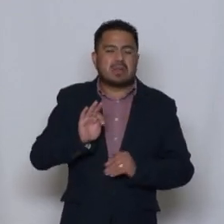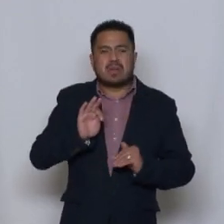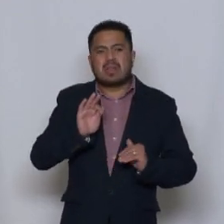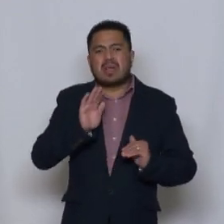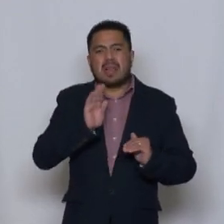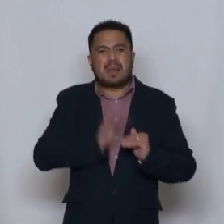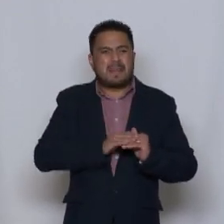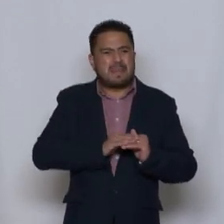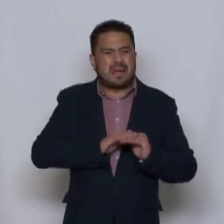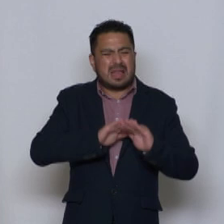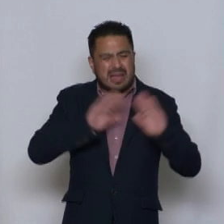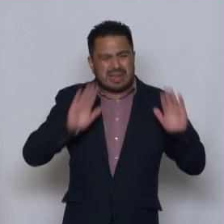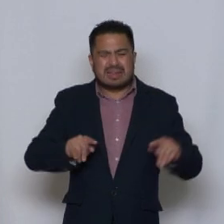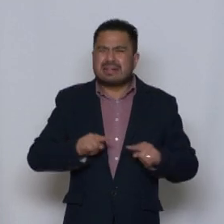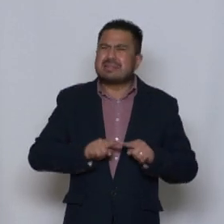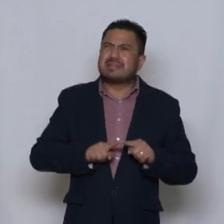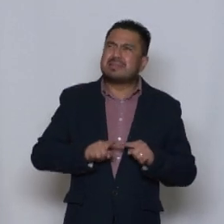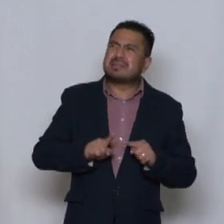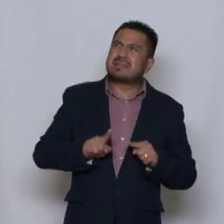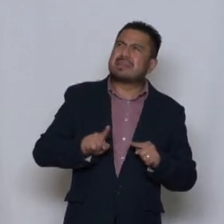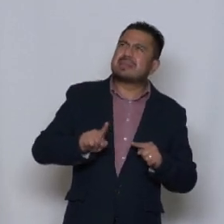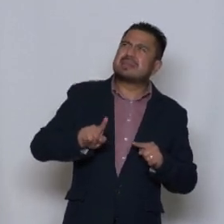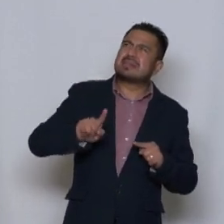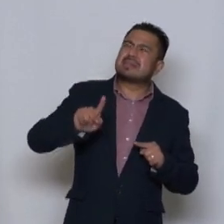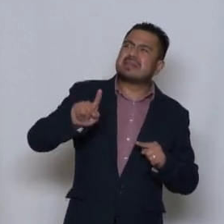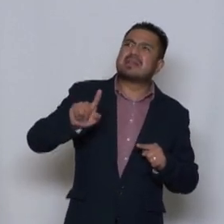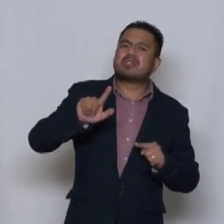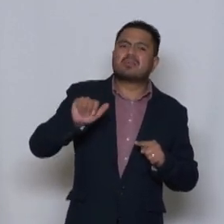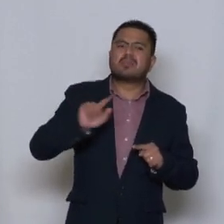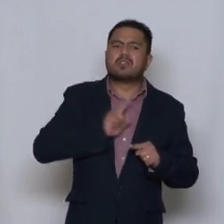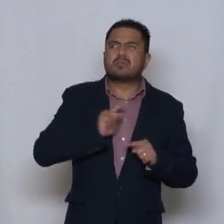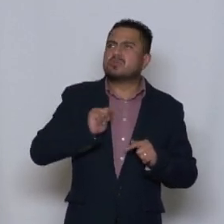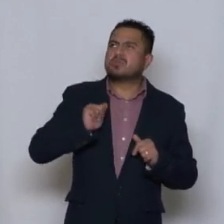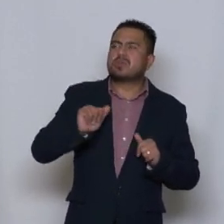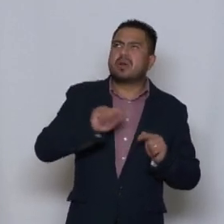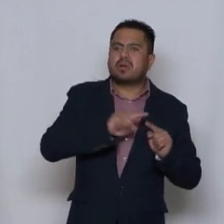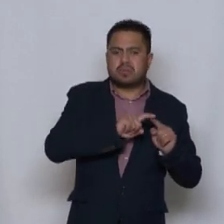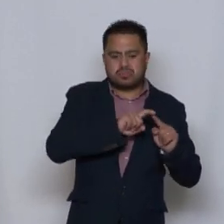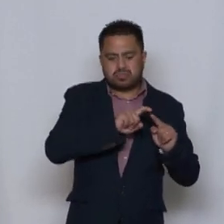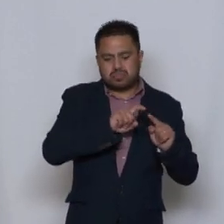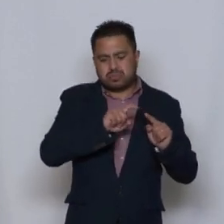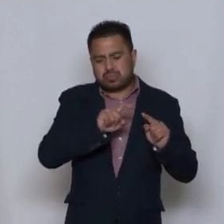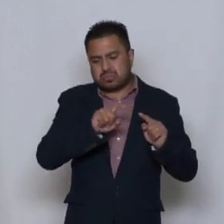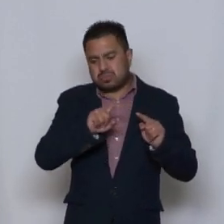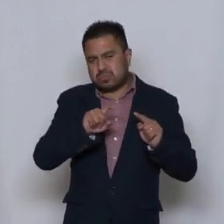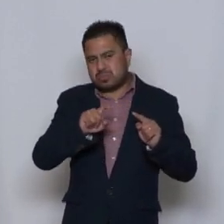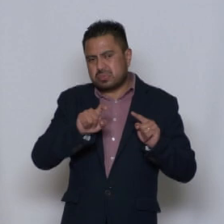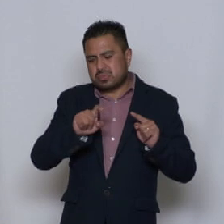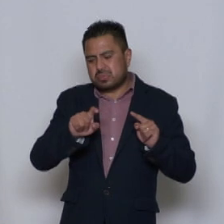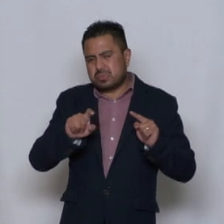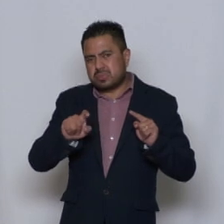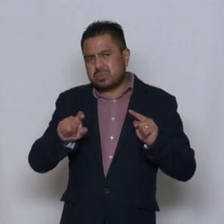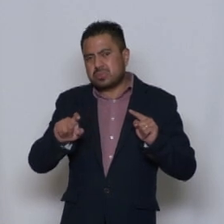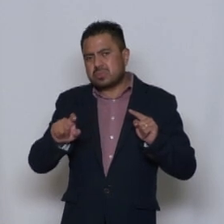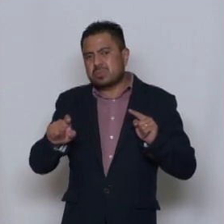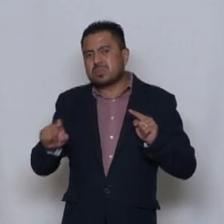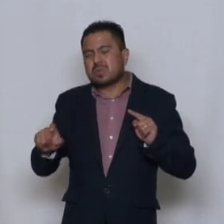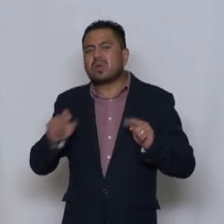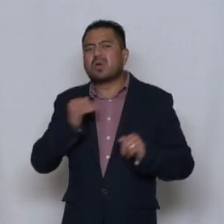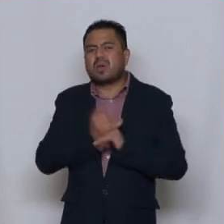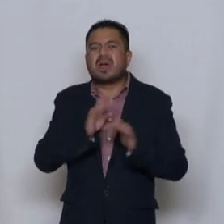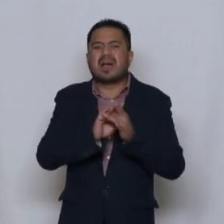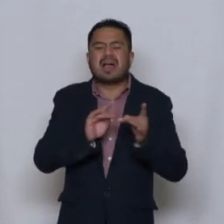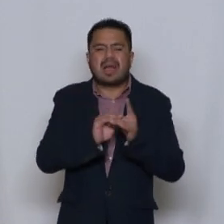a grandes alturas y después posiblemente se deje caer y lo que venga haciendo es planear. Planear, ahorita voy a dar un ejemplo,